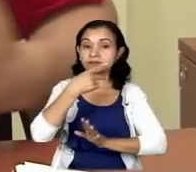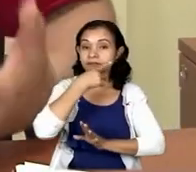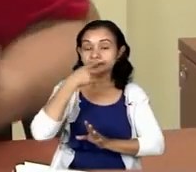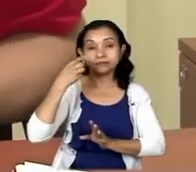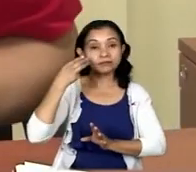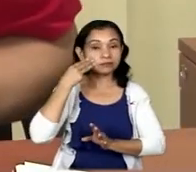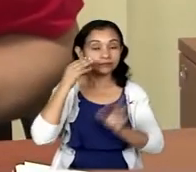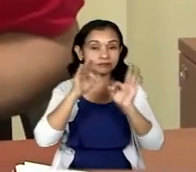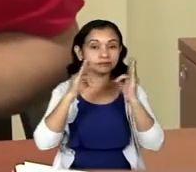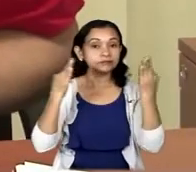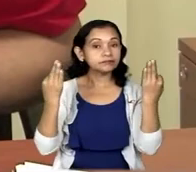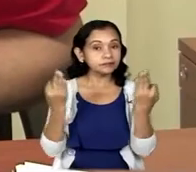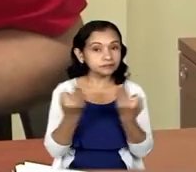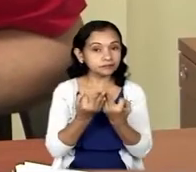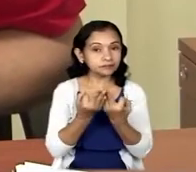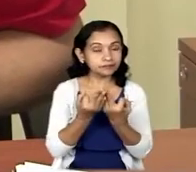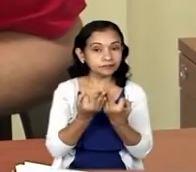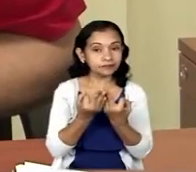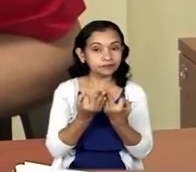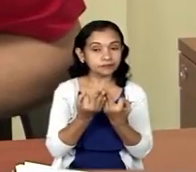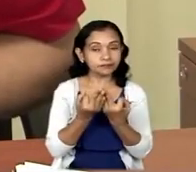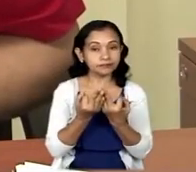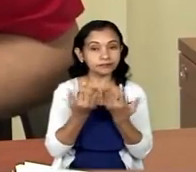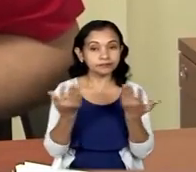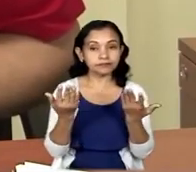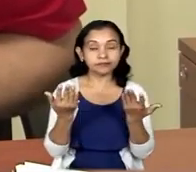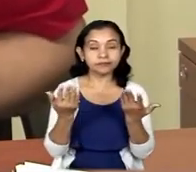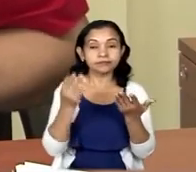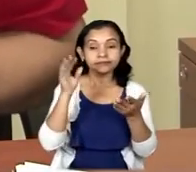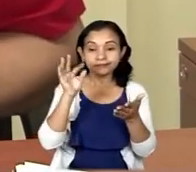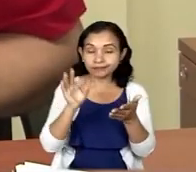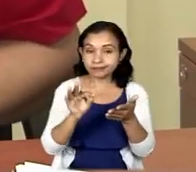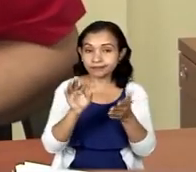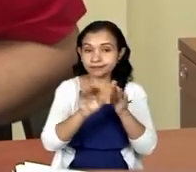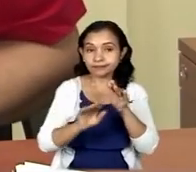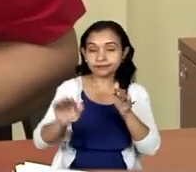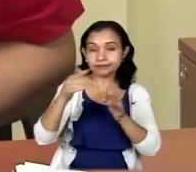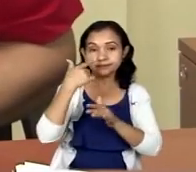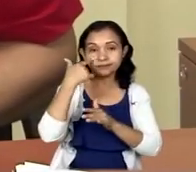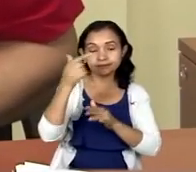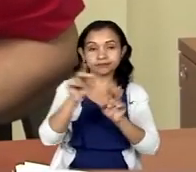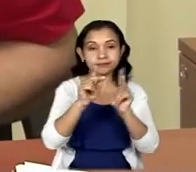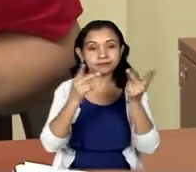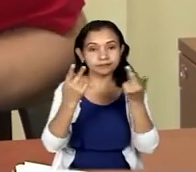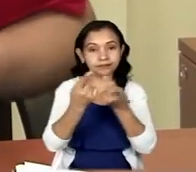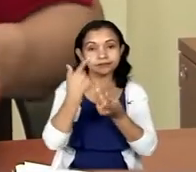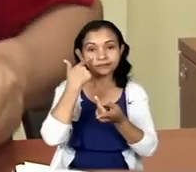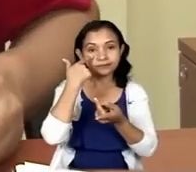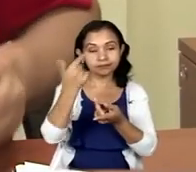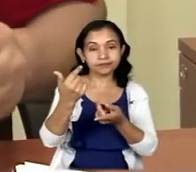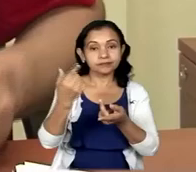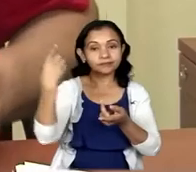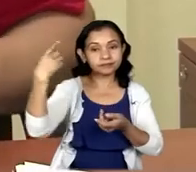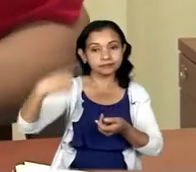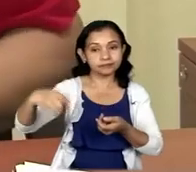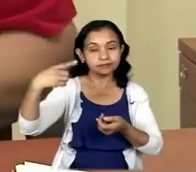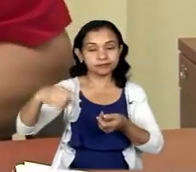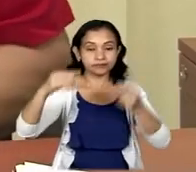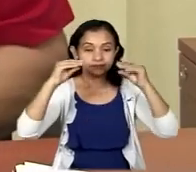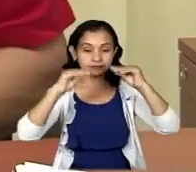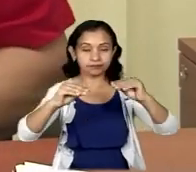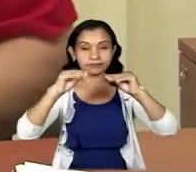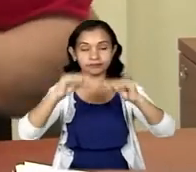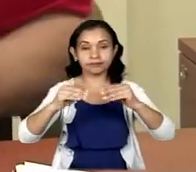¿verdad? Que obviamente uno de los puntos que más reconoce la población es eso, el derecho a la educación